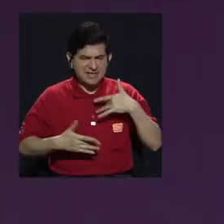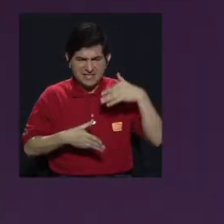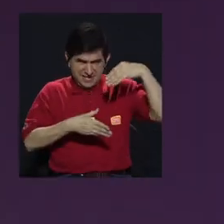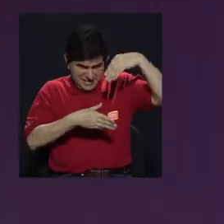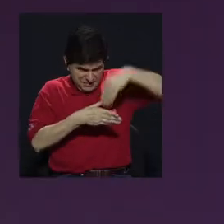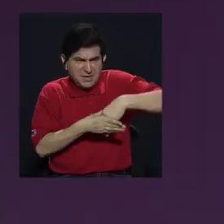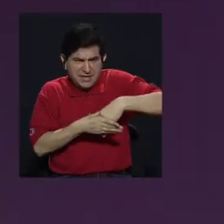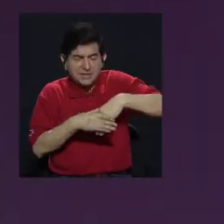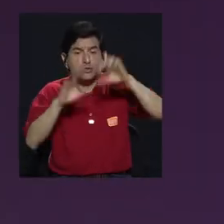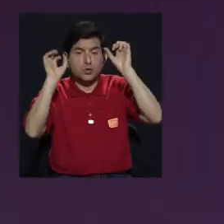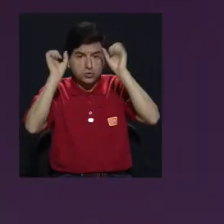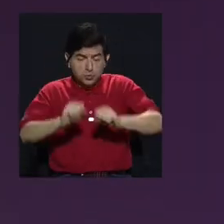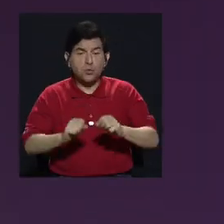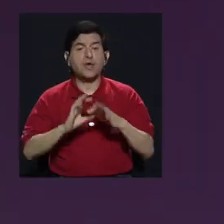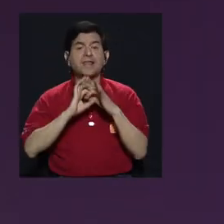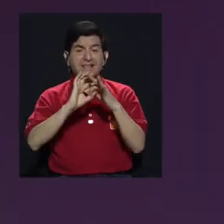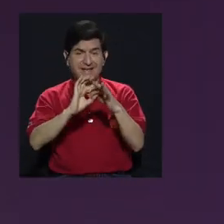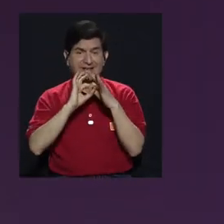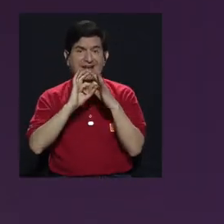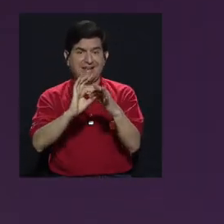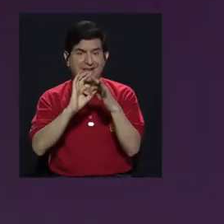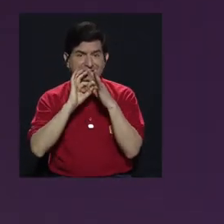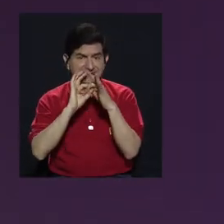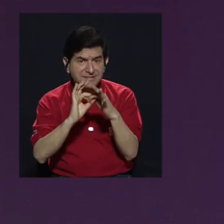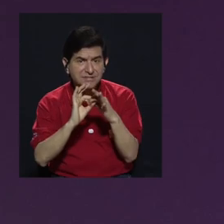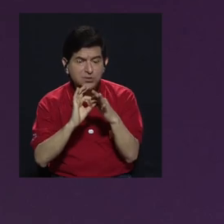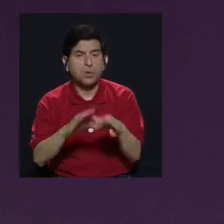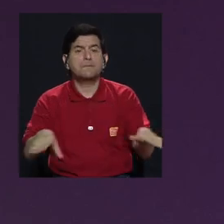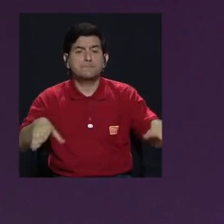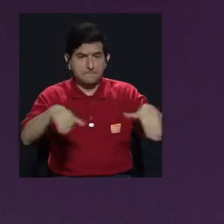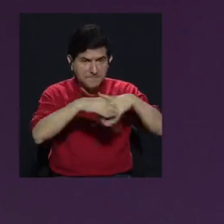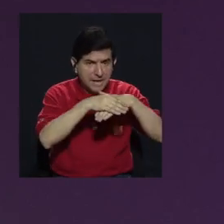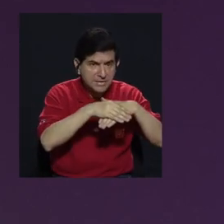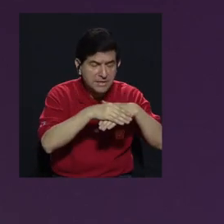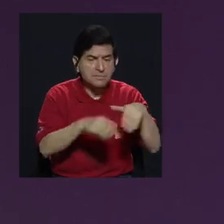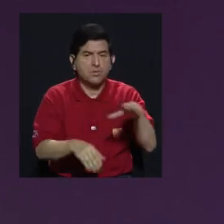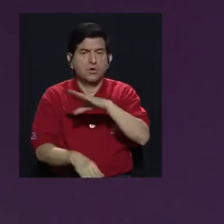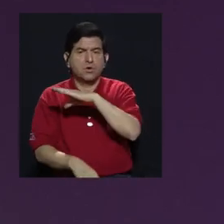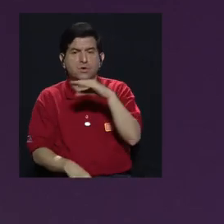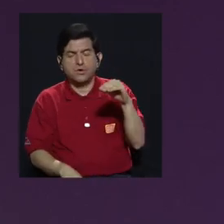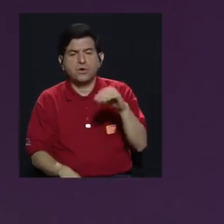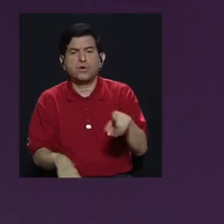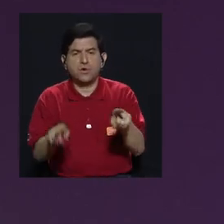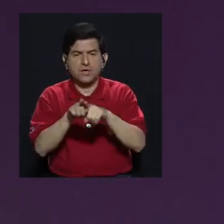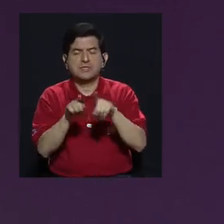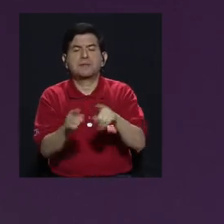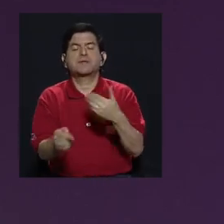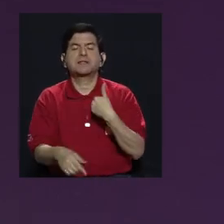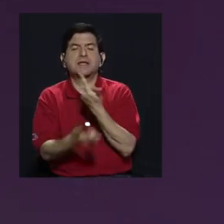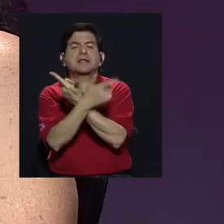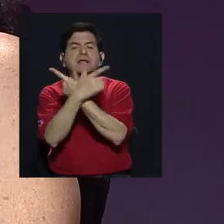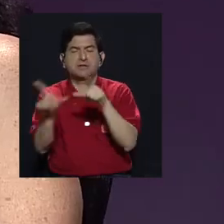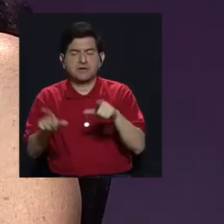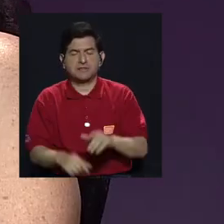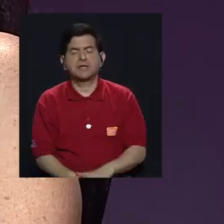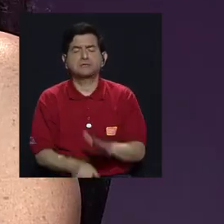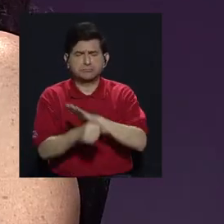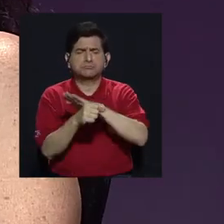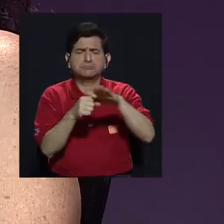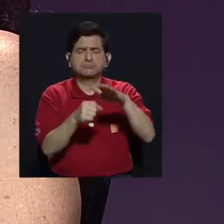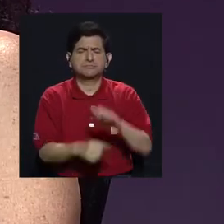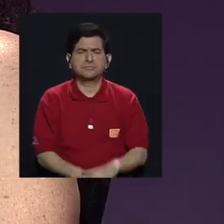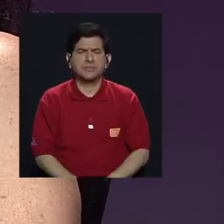muy involucrados, incluso puede haber una relación de matrimonio y también que haya esa libertad.